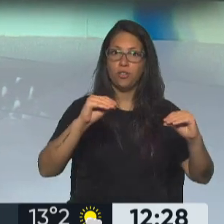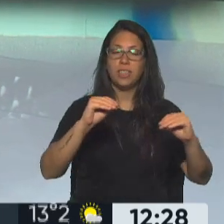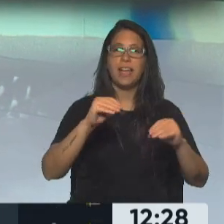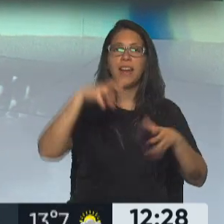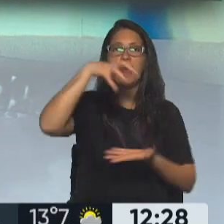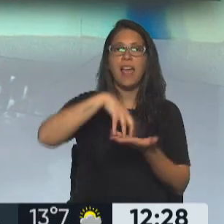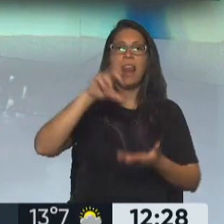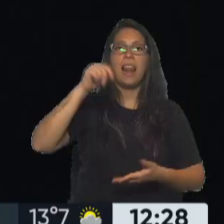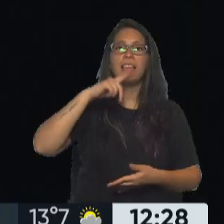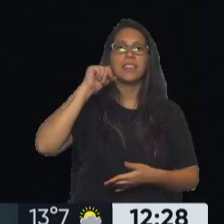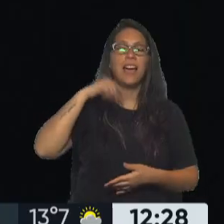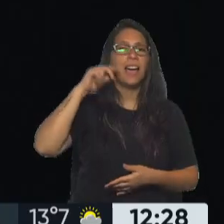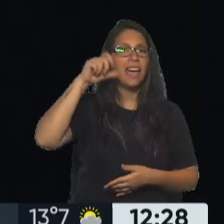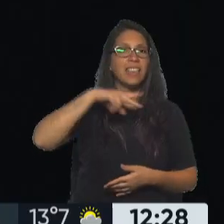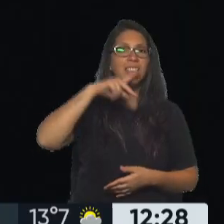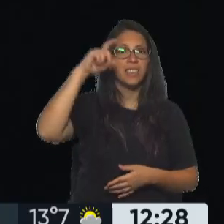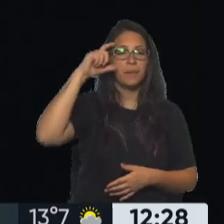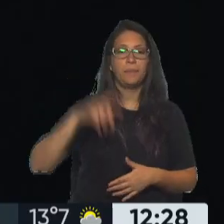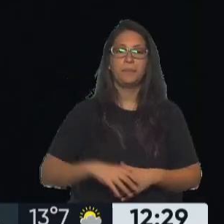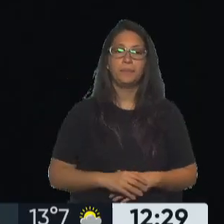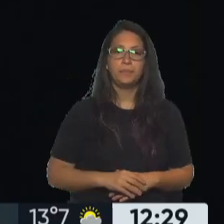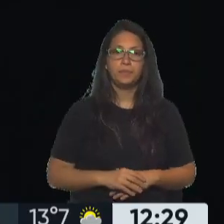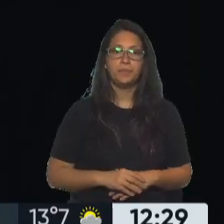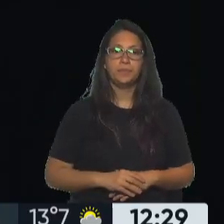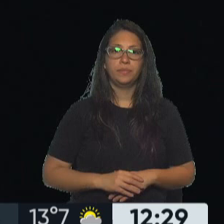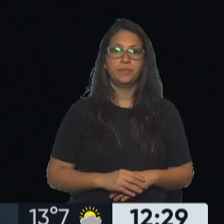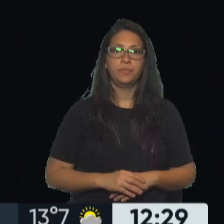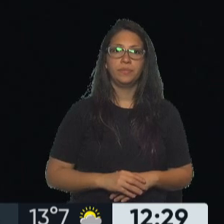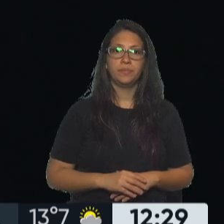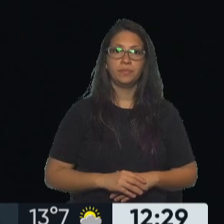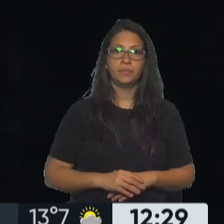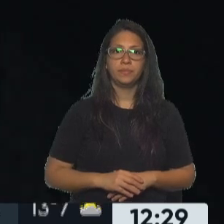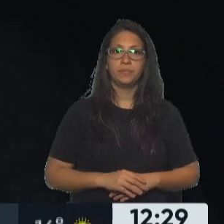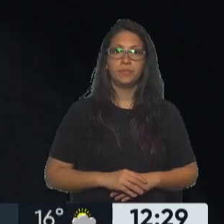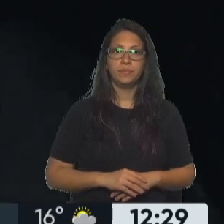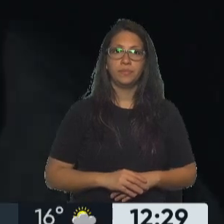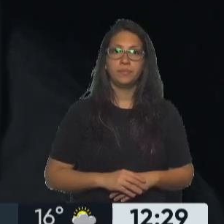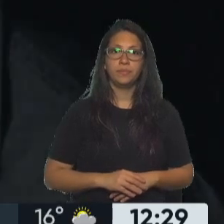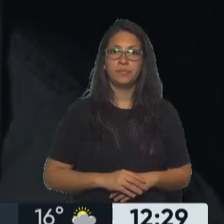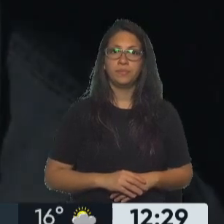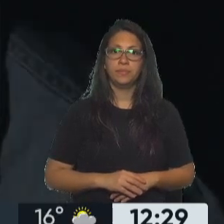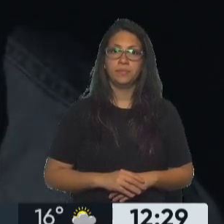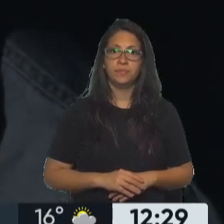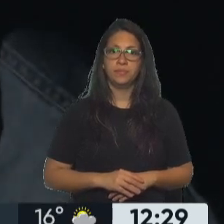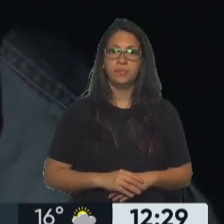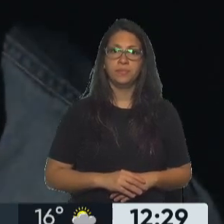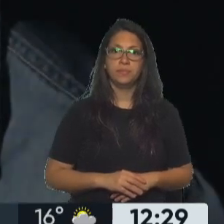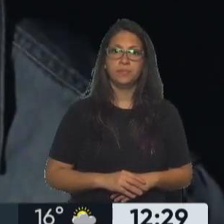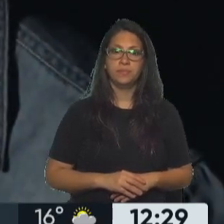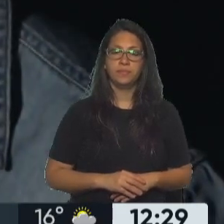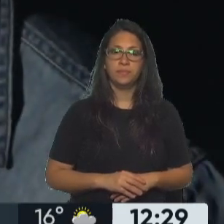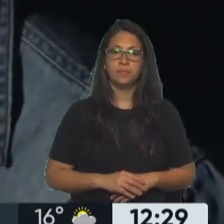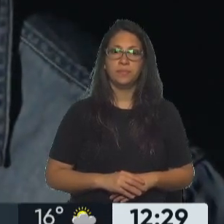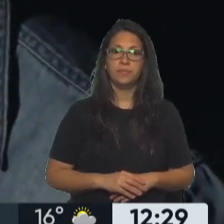Tangente. Soy de la orilla brava, del agua turbia y la